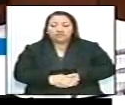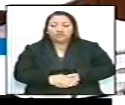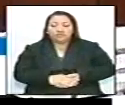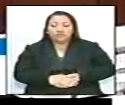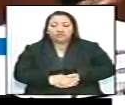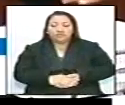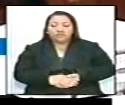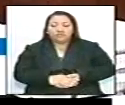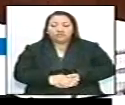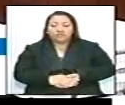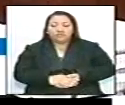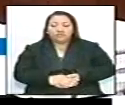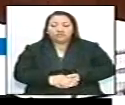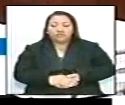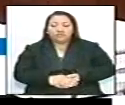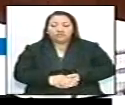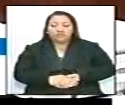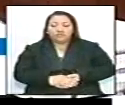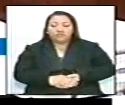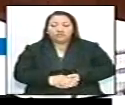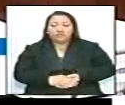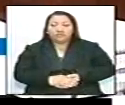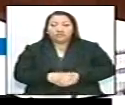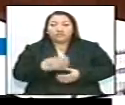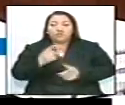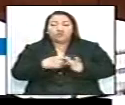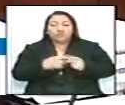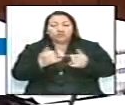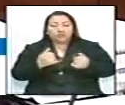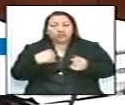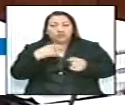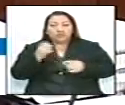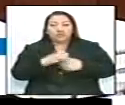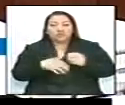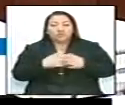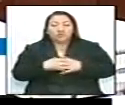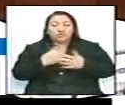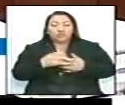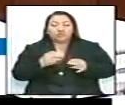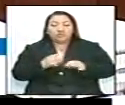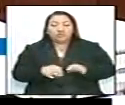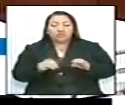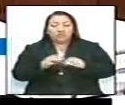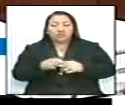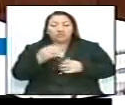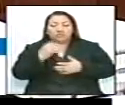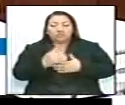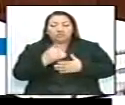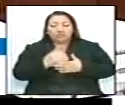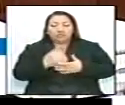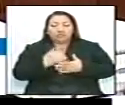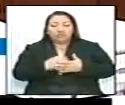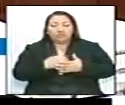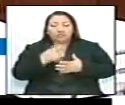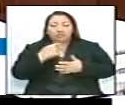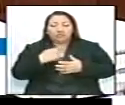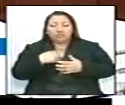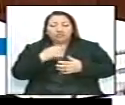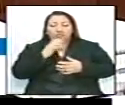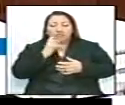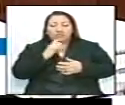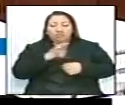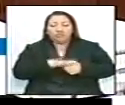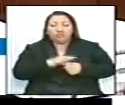es que falte definir, ya está definido. Entonces, creo que hay todos los elementos como para cumplir un